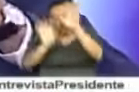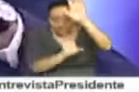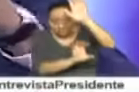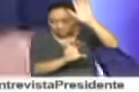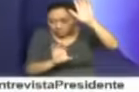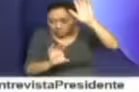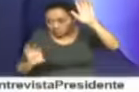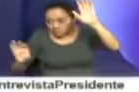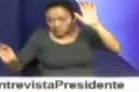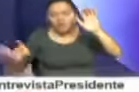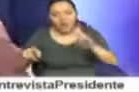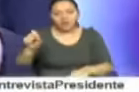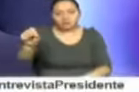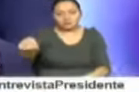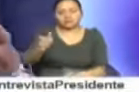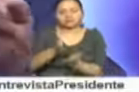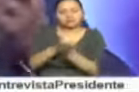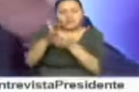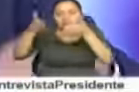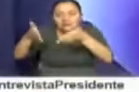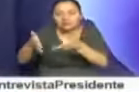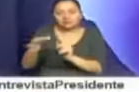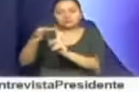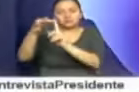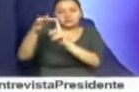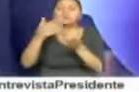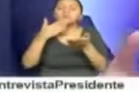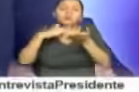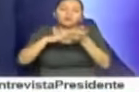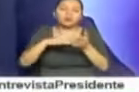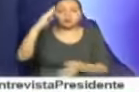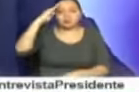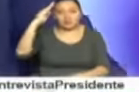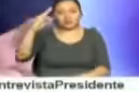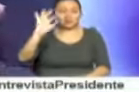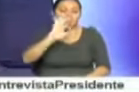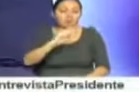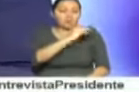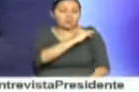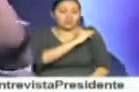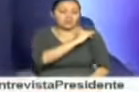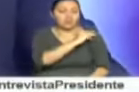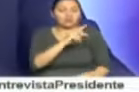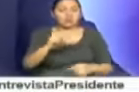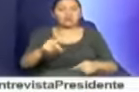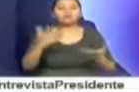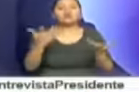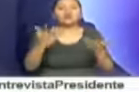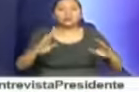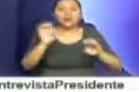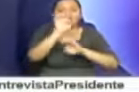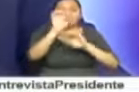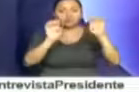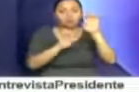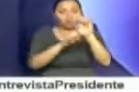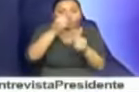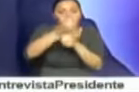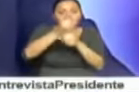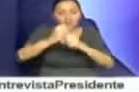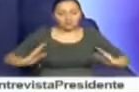estructura piramidal, se tienen obligatoriamente que retirar antes de tiempo. Por supuesto, ustedes se pueden jubilar de los 20 años,